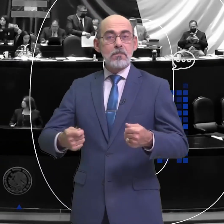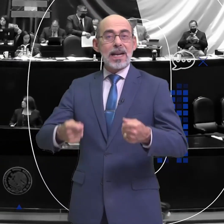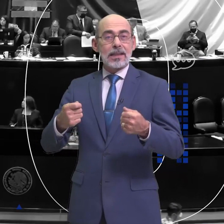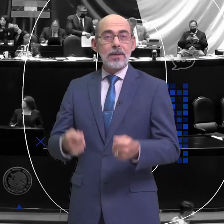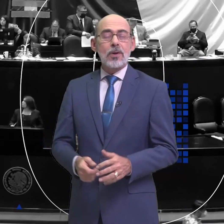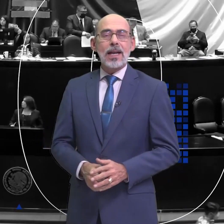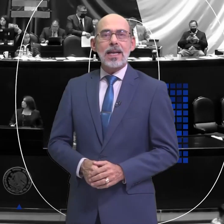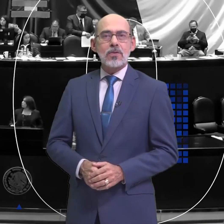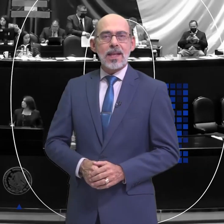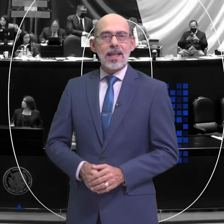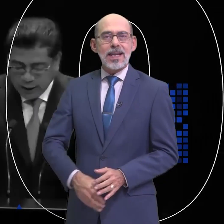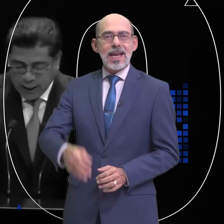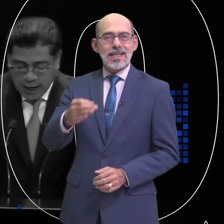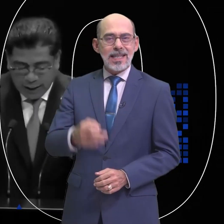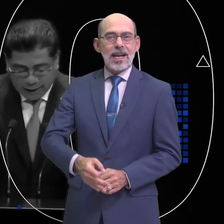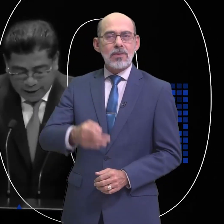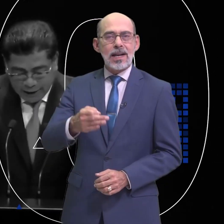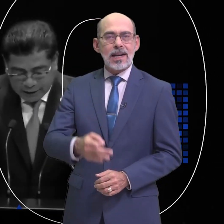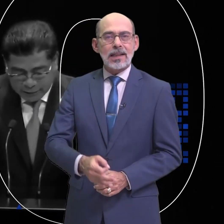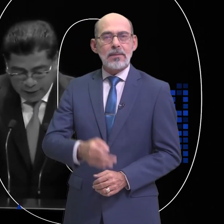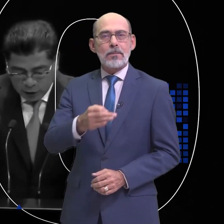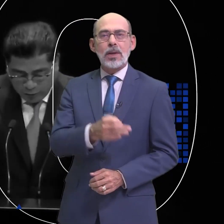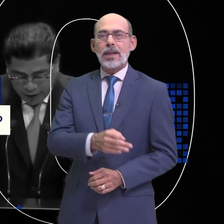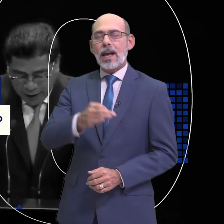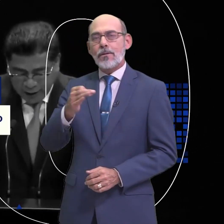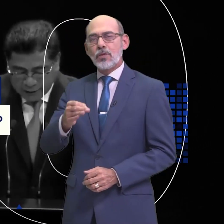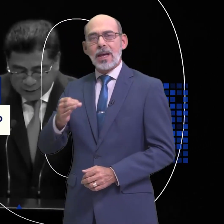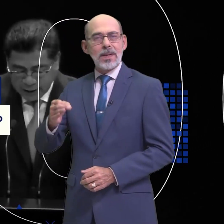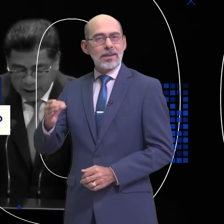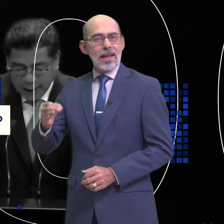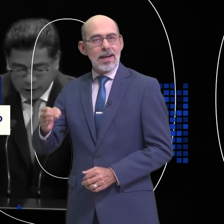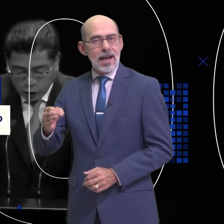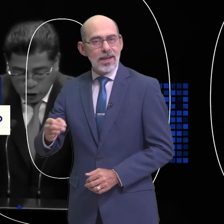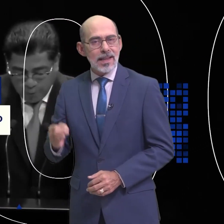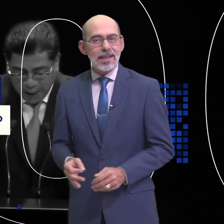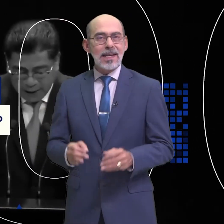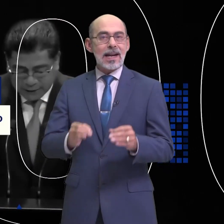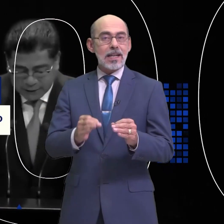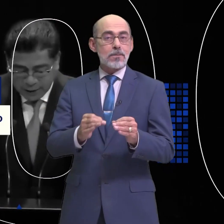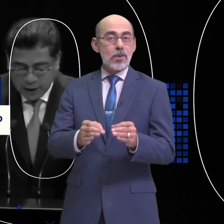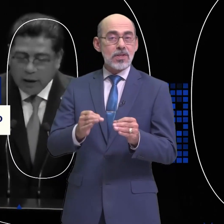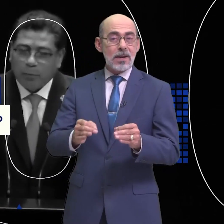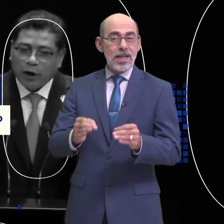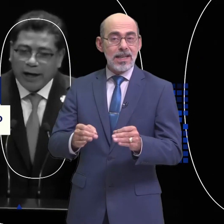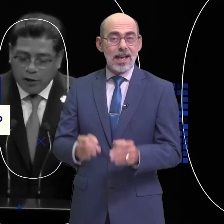Es imperativo que la ciudadanía exija una narrativa política fundamentada en la verdad y